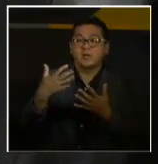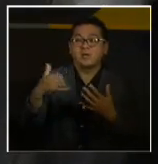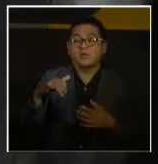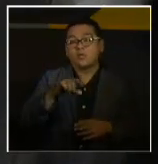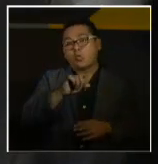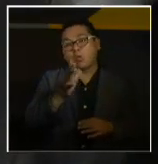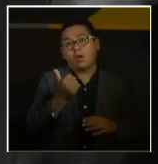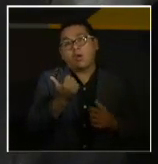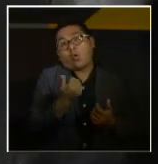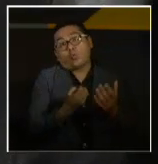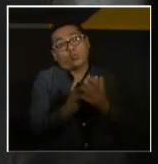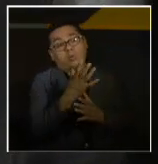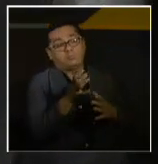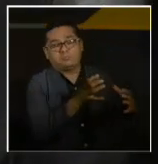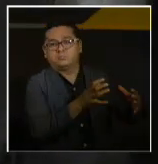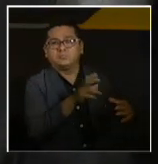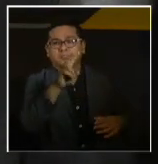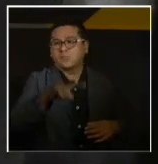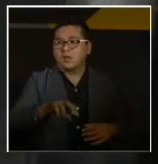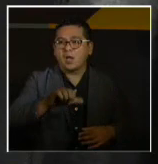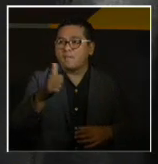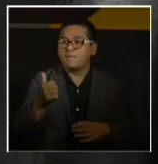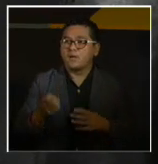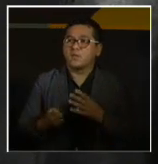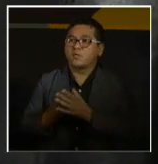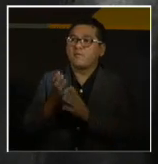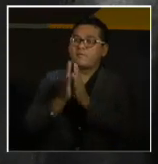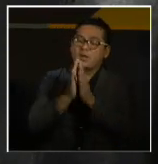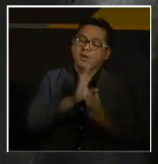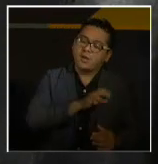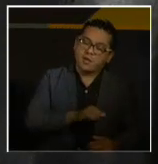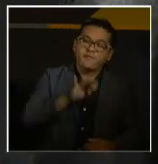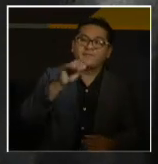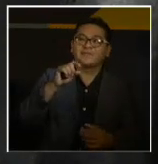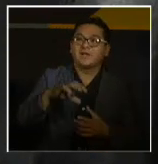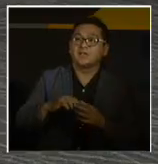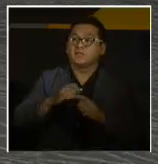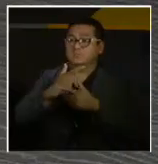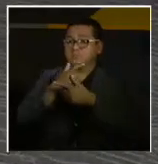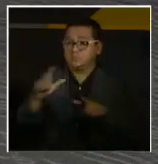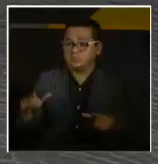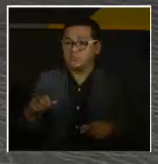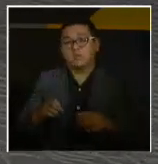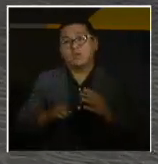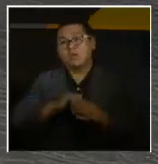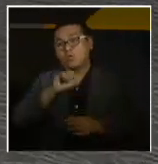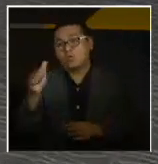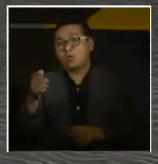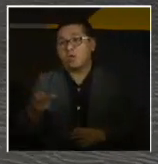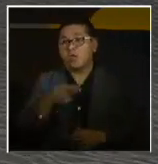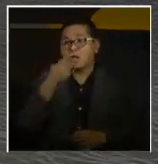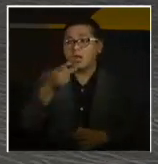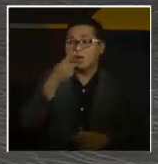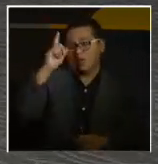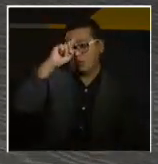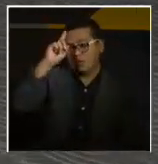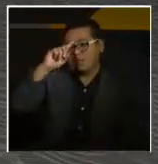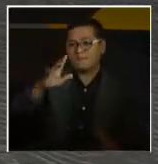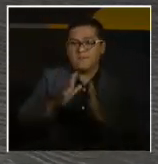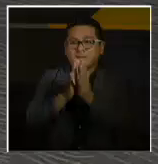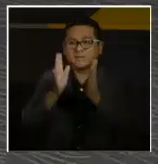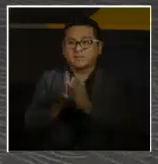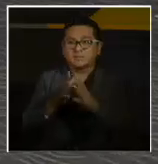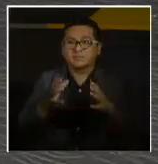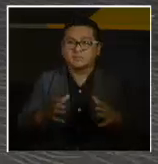o es además de… No, es además de… Estamos a favor del fiscal autónomo y a lo que usted llama un Consejo de